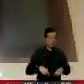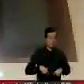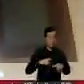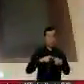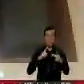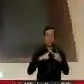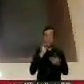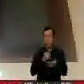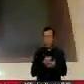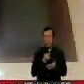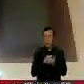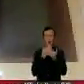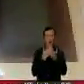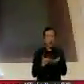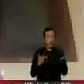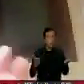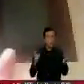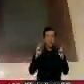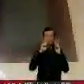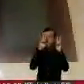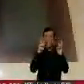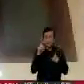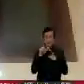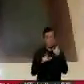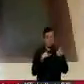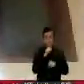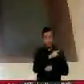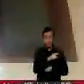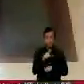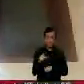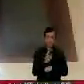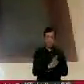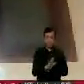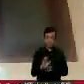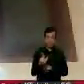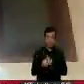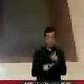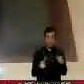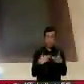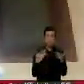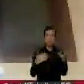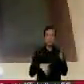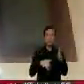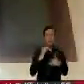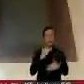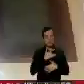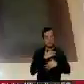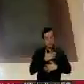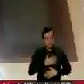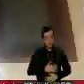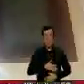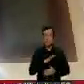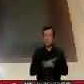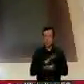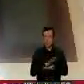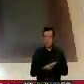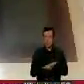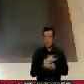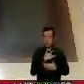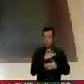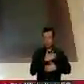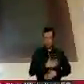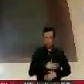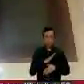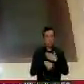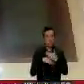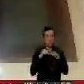la compra de insumos, el tema del personal en general, para que el personal esté más tranquilo, si se quiere, fortalecer